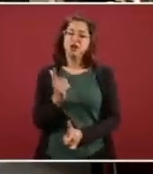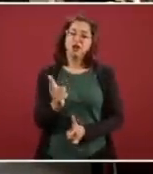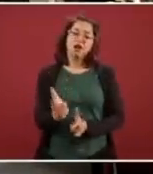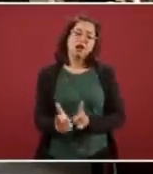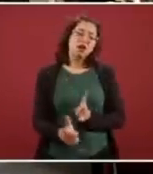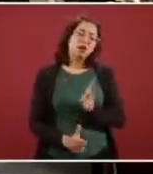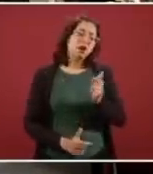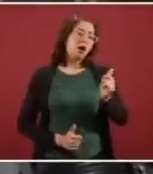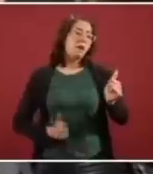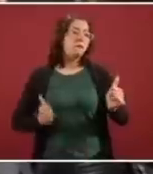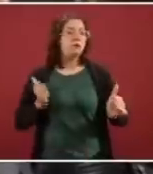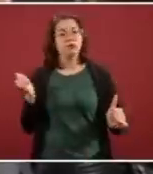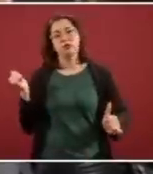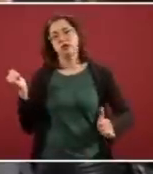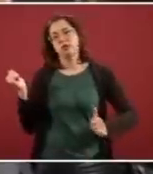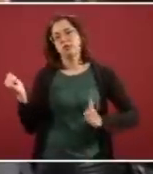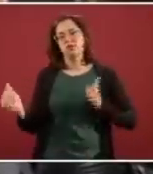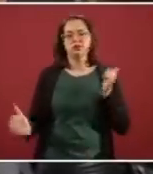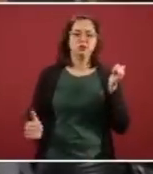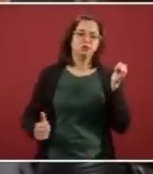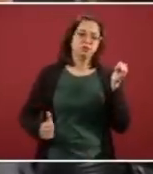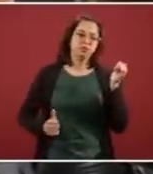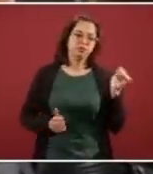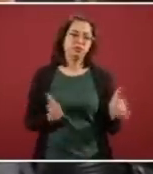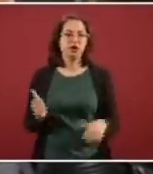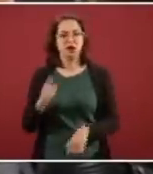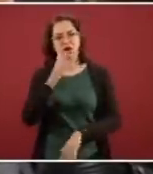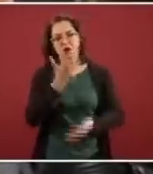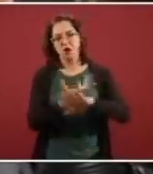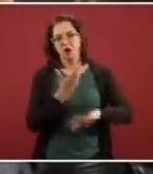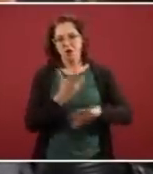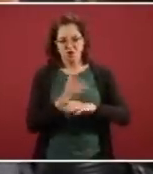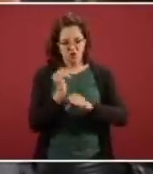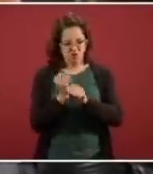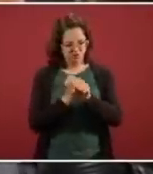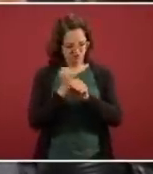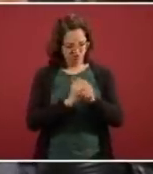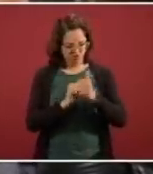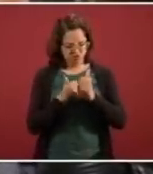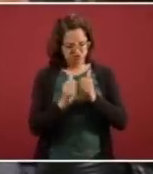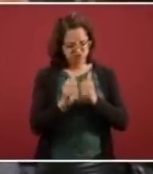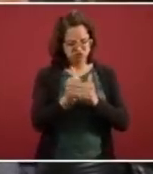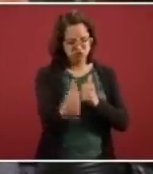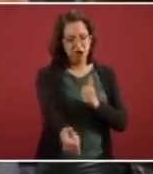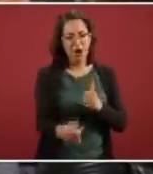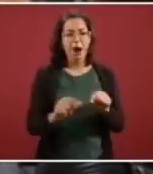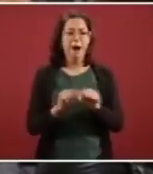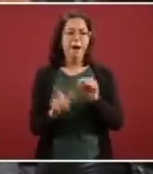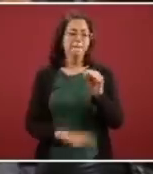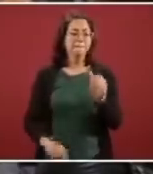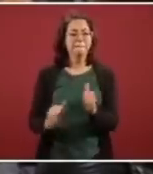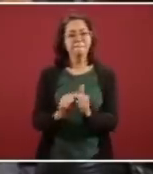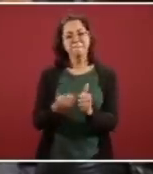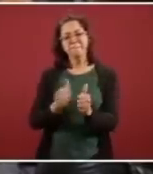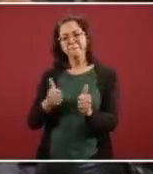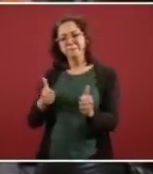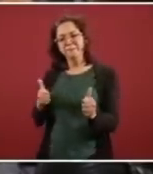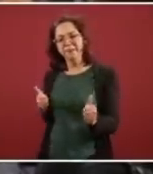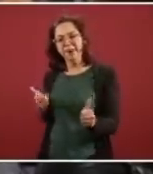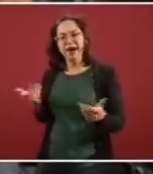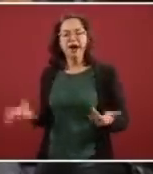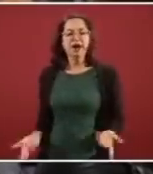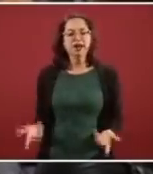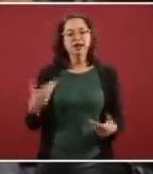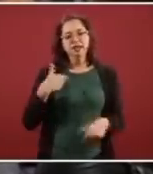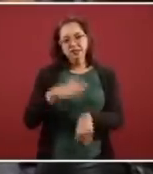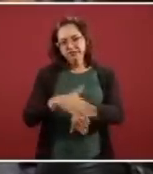oportunista. Vamos muy detrás de estas investigaciones. Hay un debate en redes sociales si conviene la